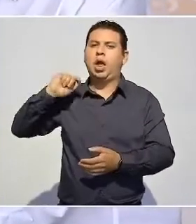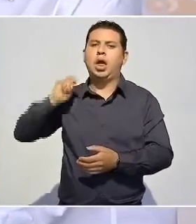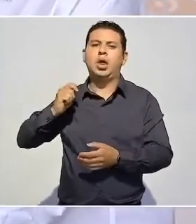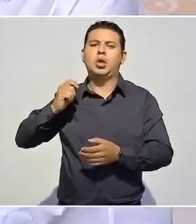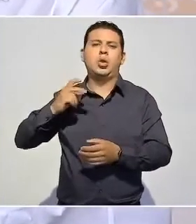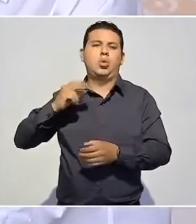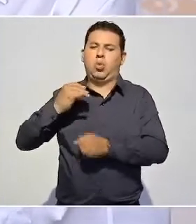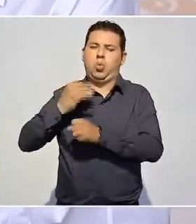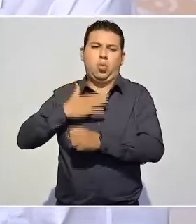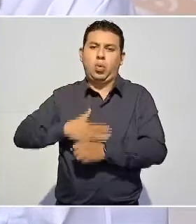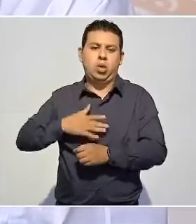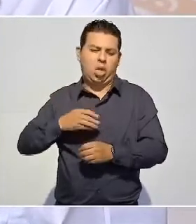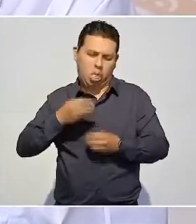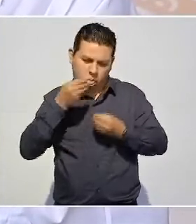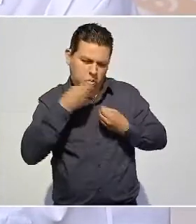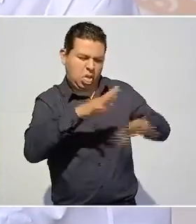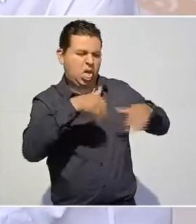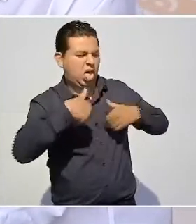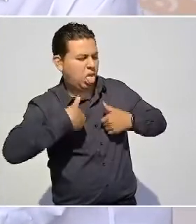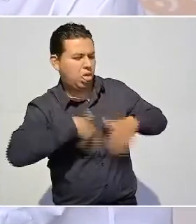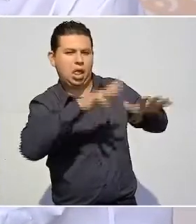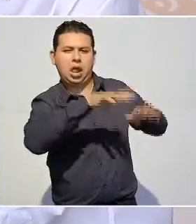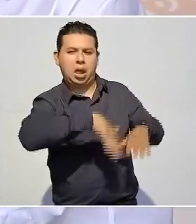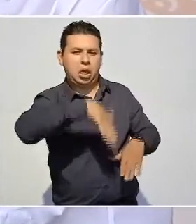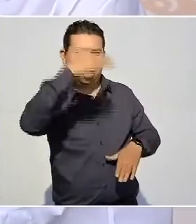abandono y en la intemperie.